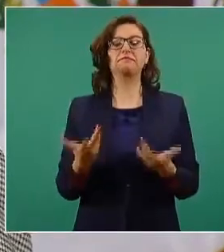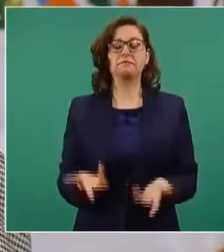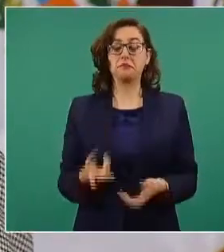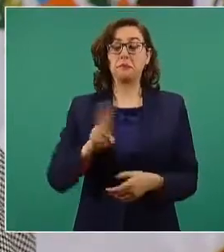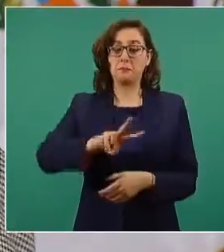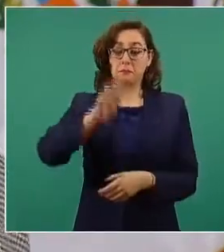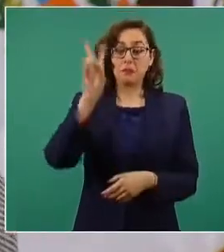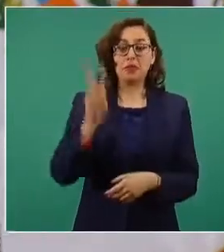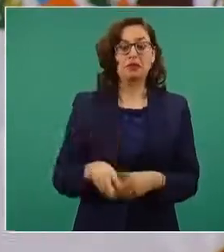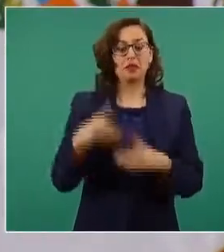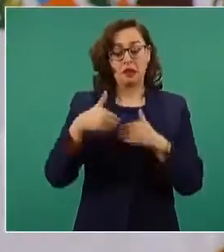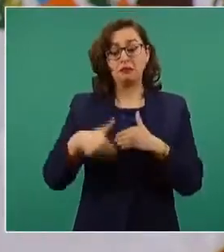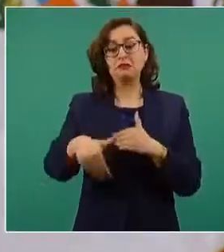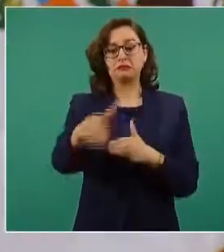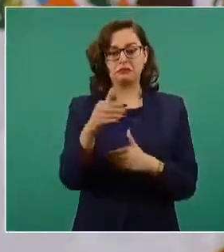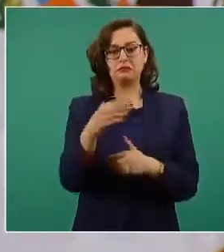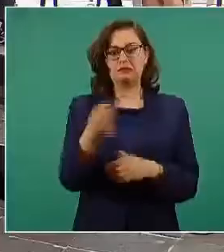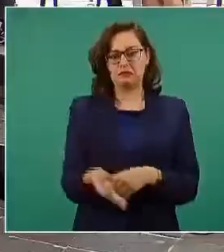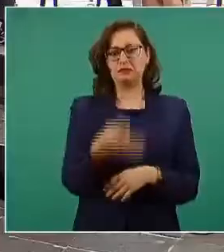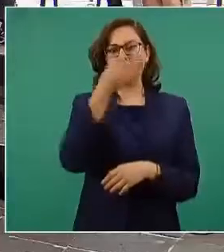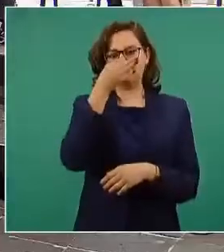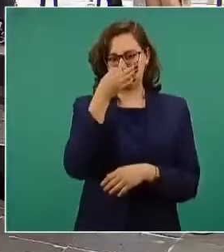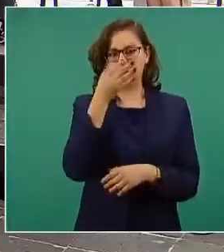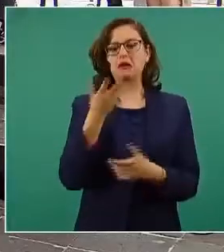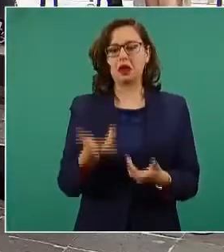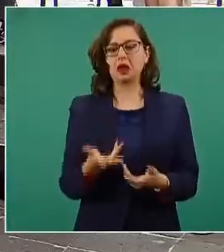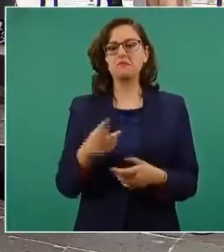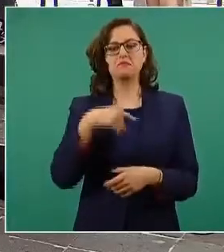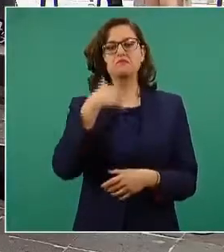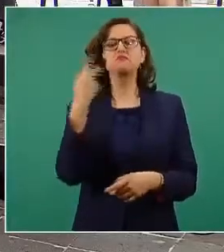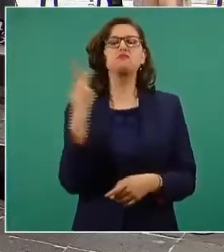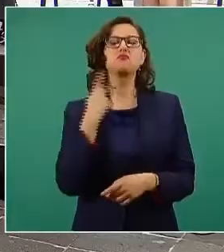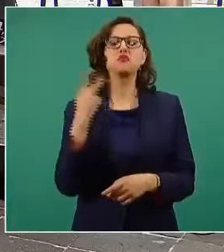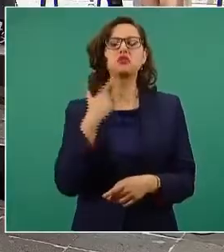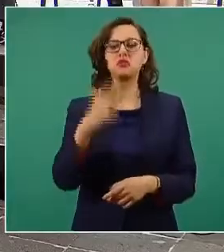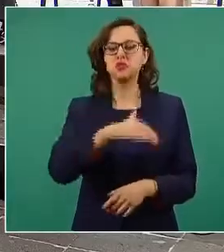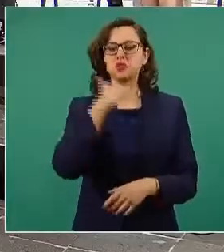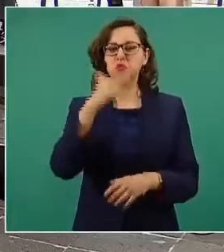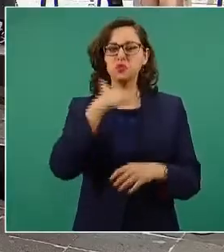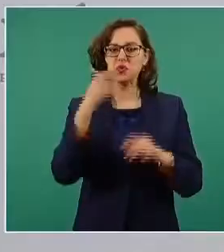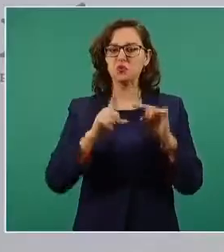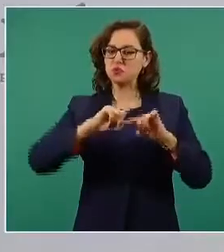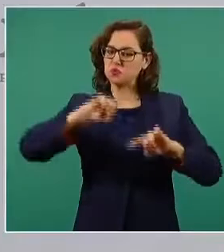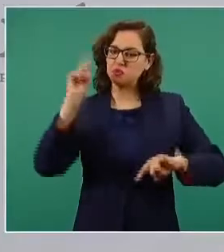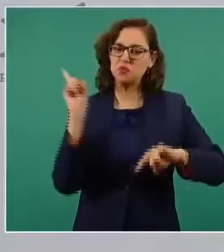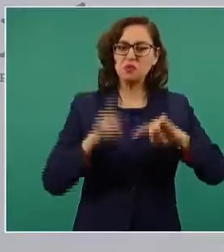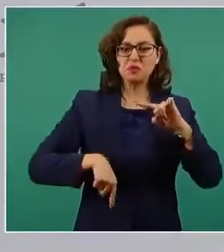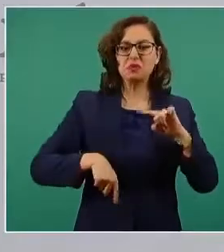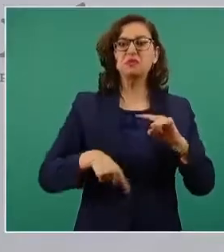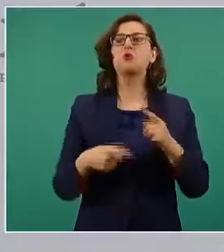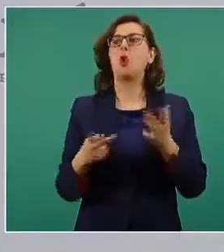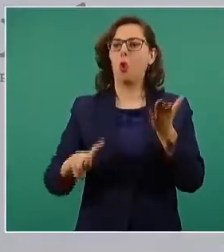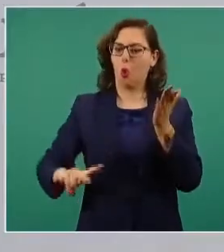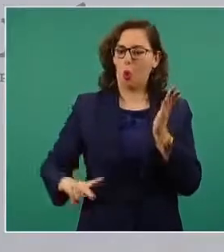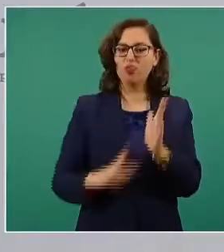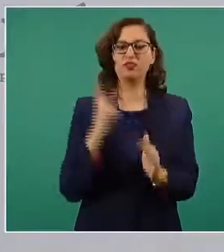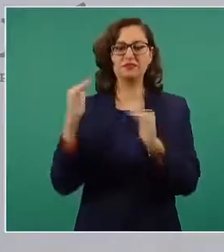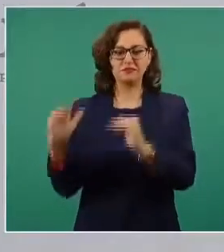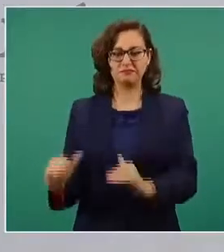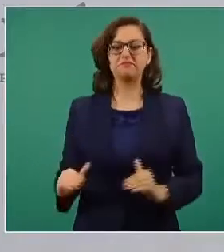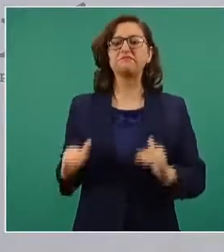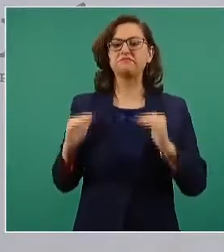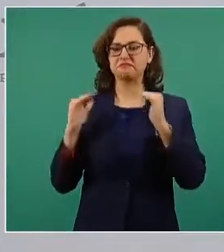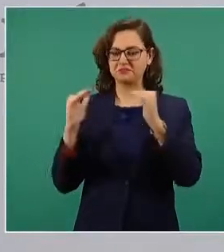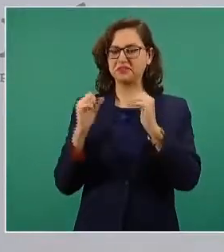va a celebrar el fin de estos políticos corruptos y va a volver a restaurar la soberanía que han